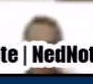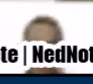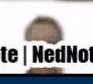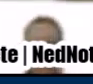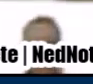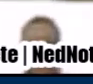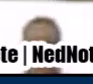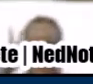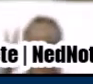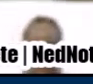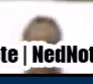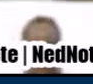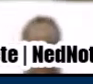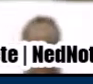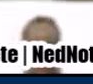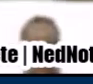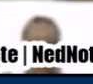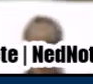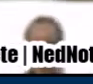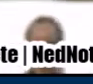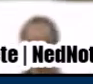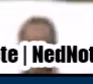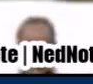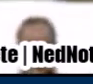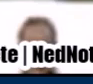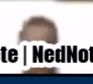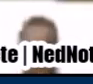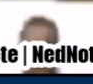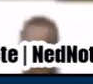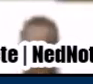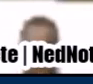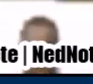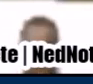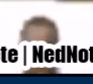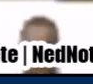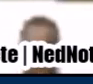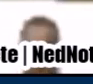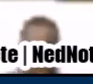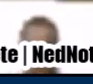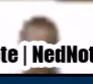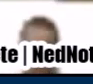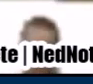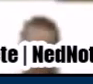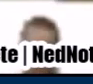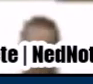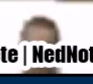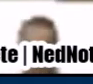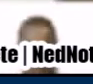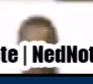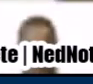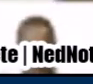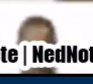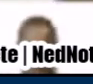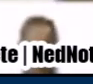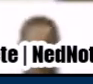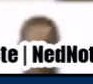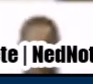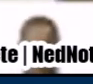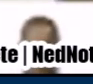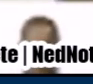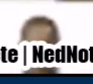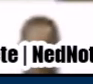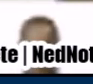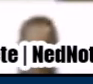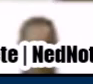porque somos seres humanos, porque son seres humanos. Pero no pierde momento una causa justa y sobre todo cuando estamos luchando en nombre de todo un país y